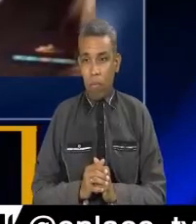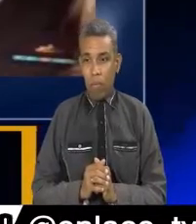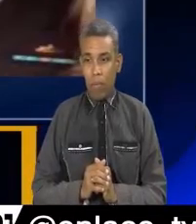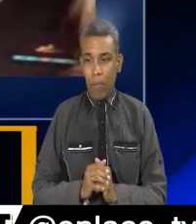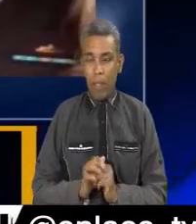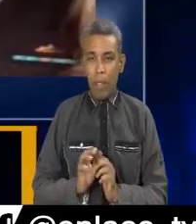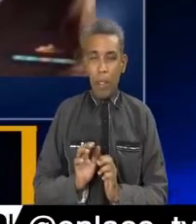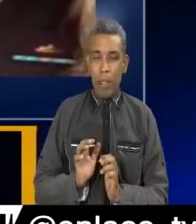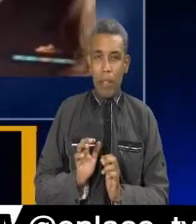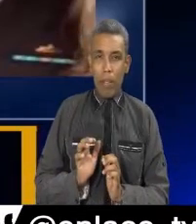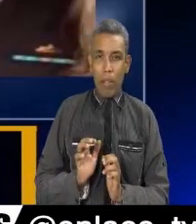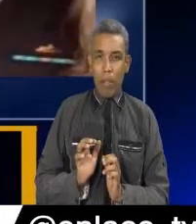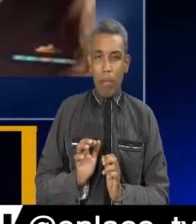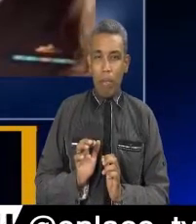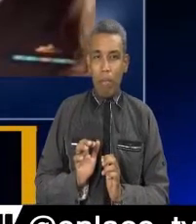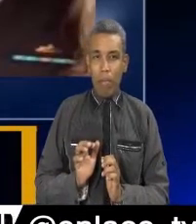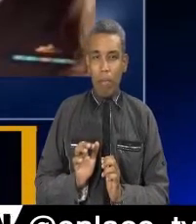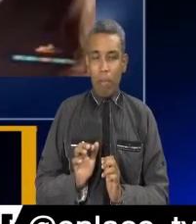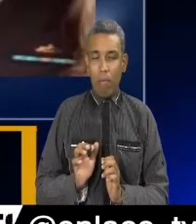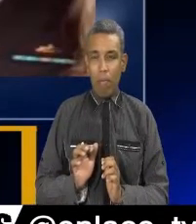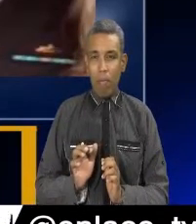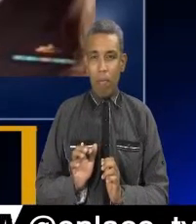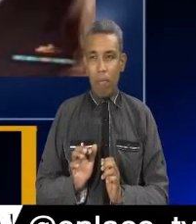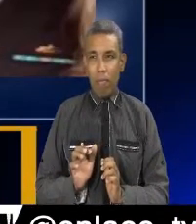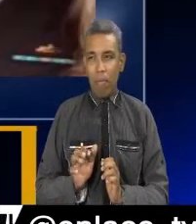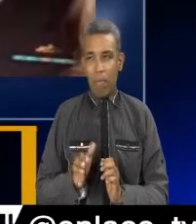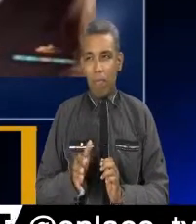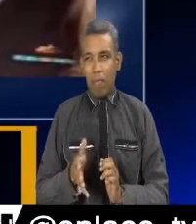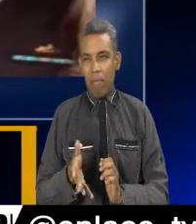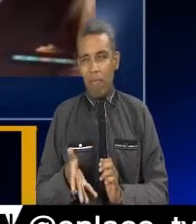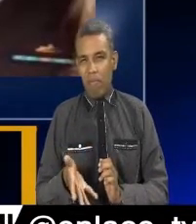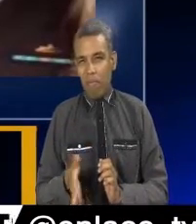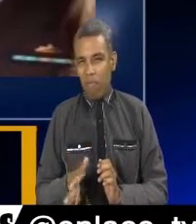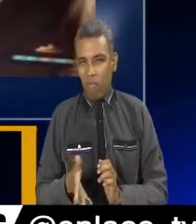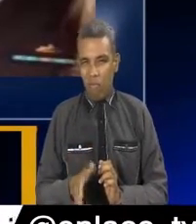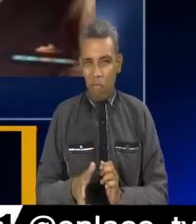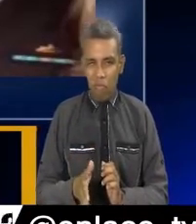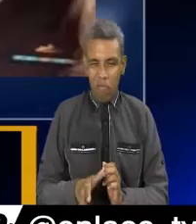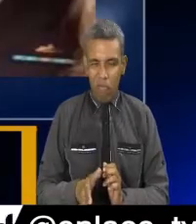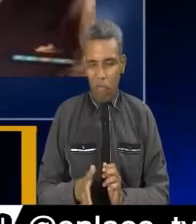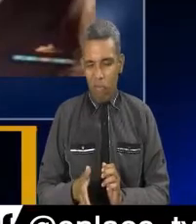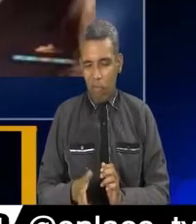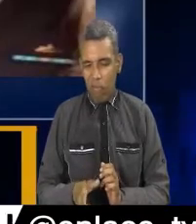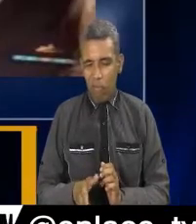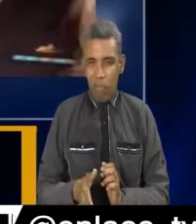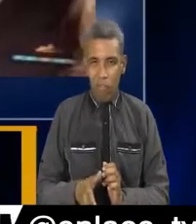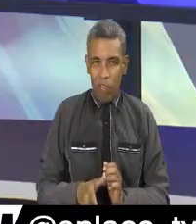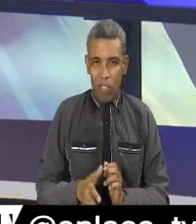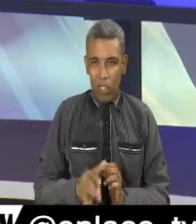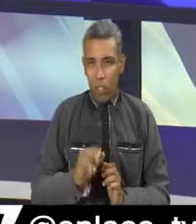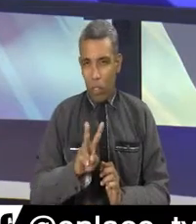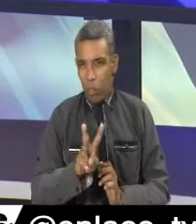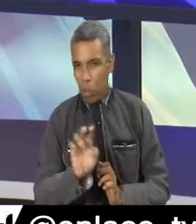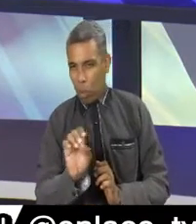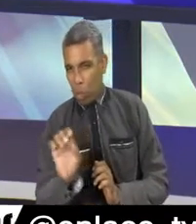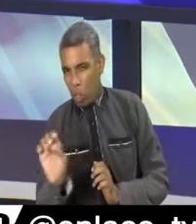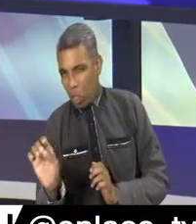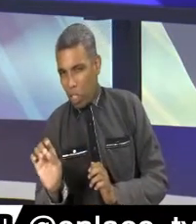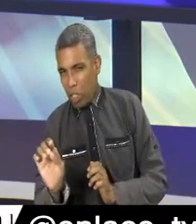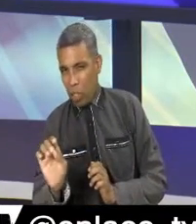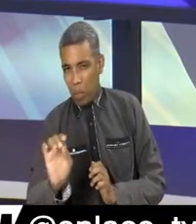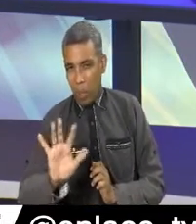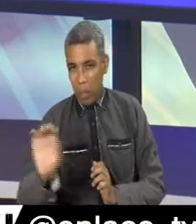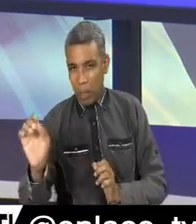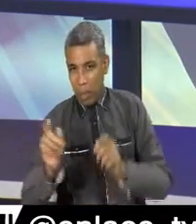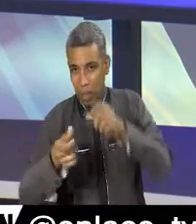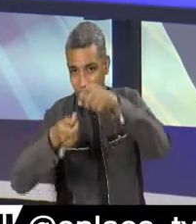lastre de aproximadamente 200 a 500 metros. El